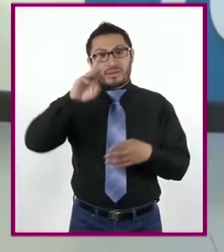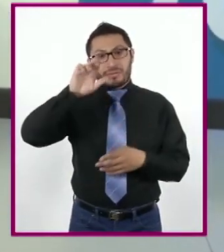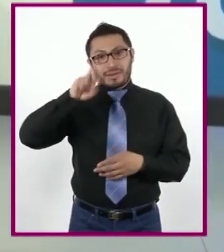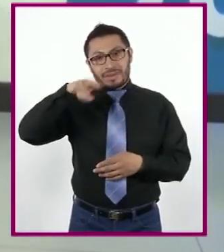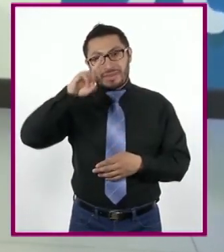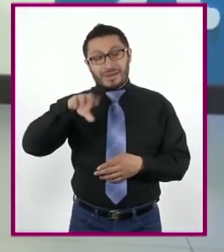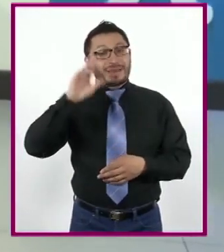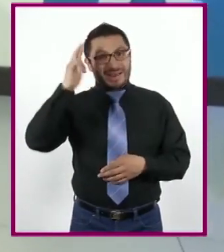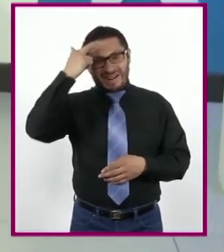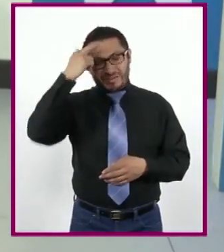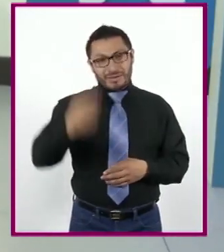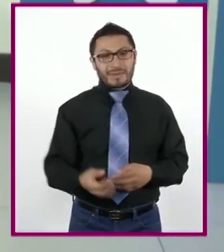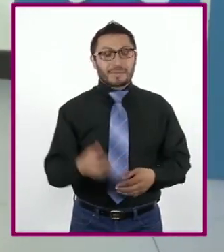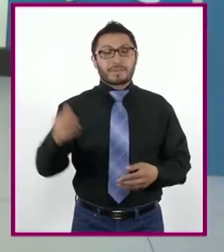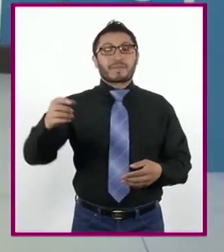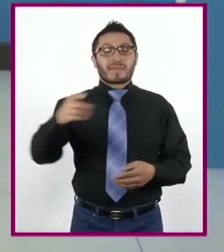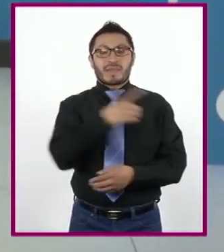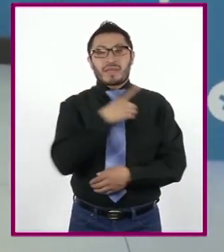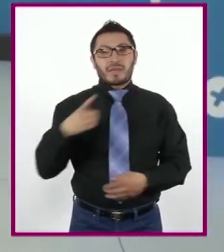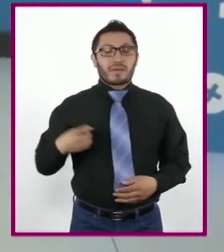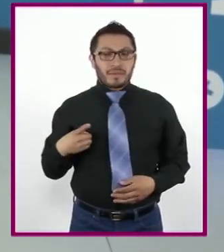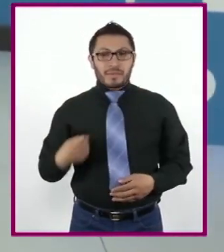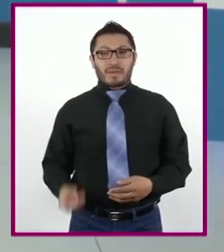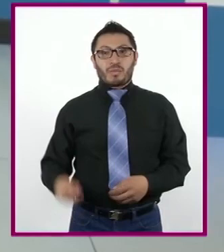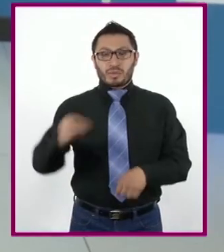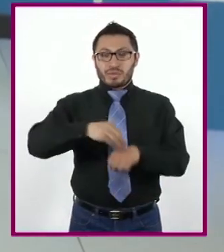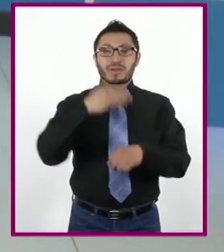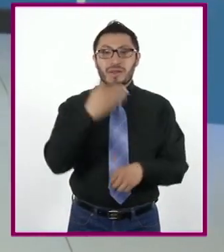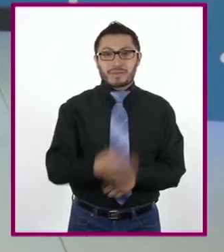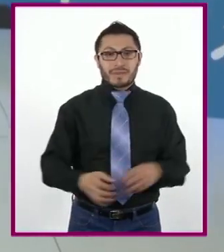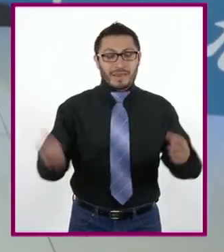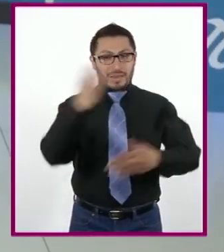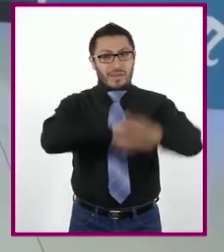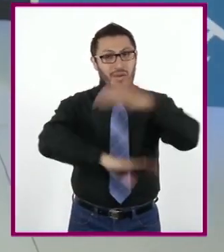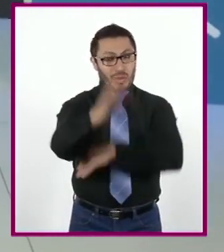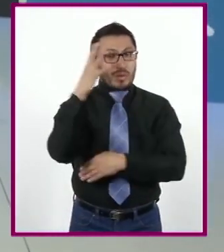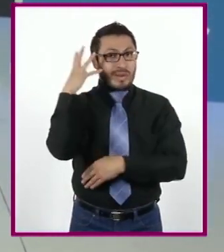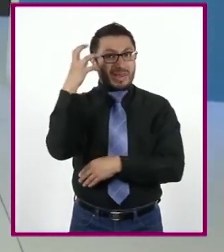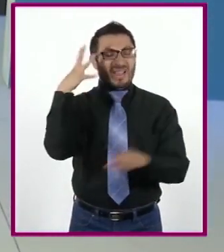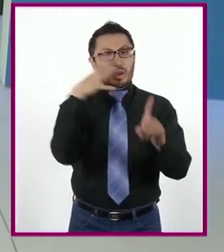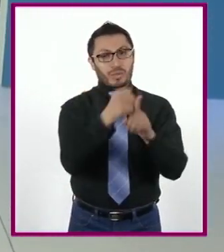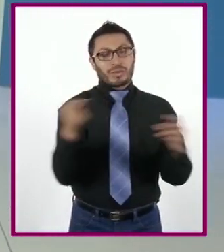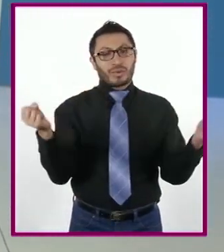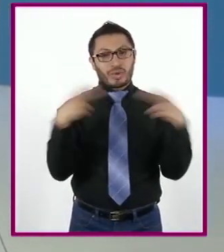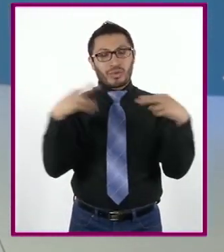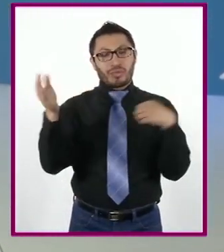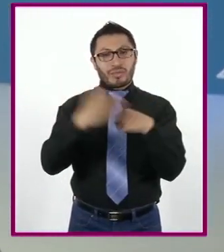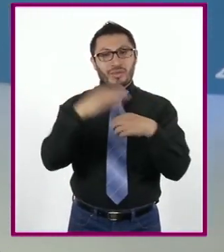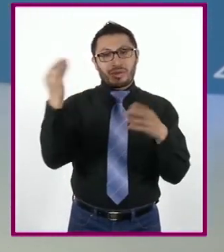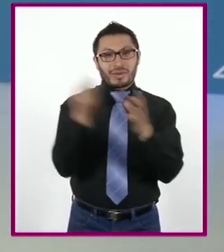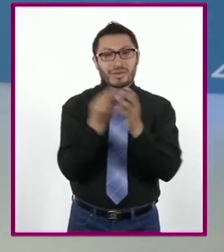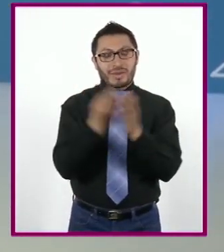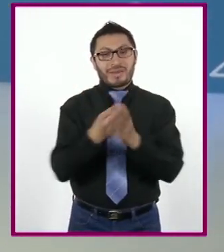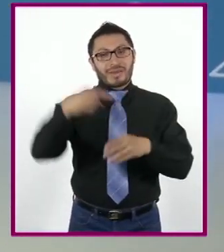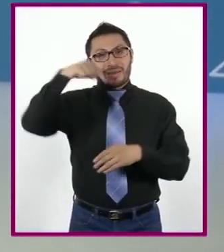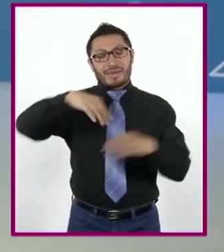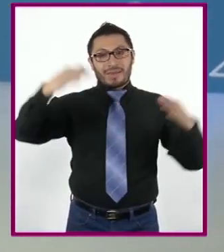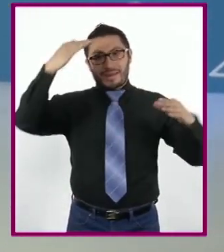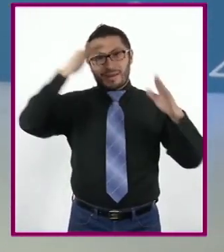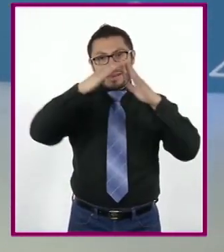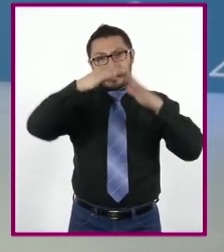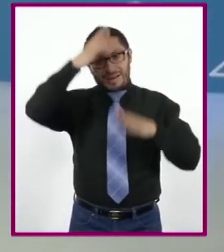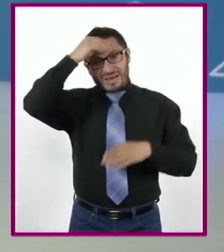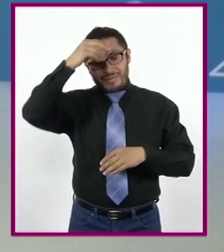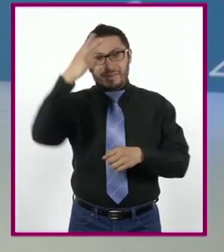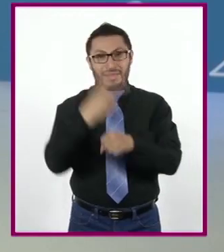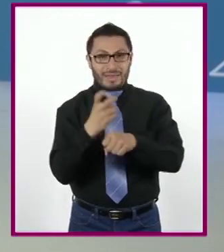sin autodisciplina, el éxito es imposible. Nos vemos en la próxima clase aquí en Aprende en